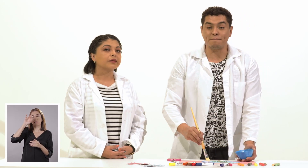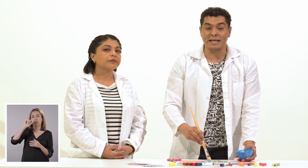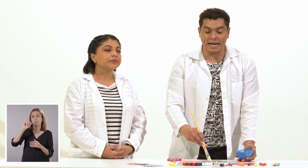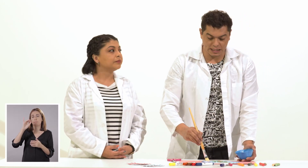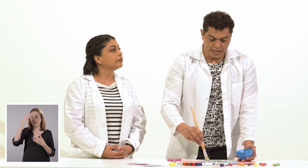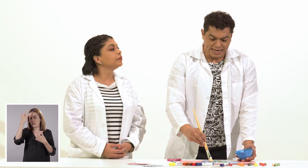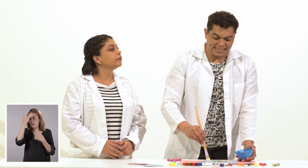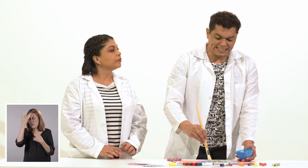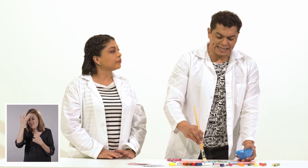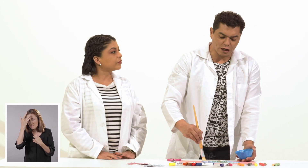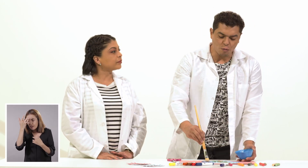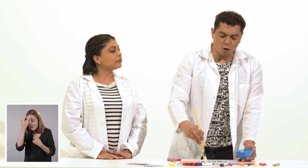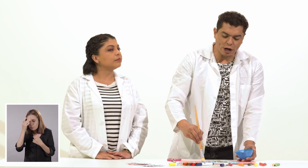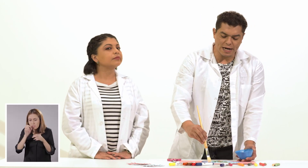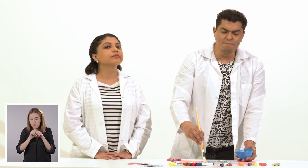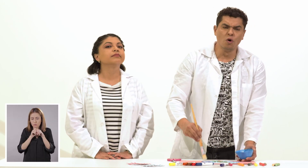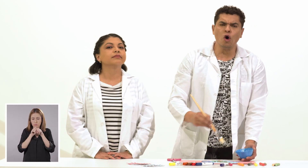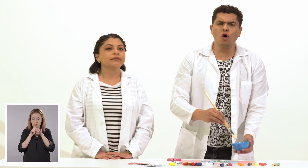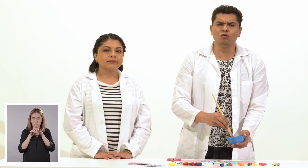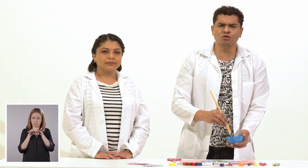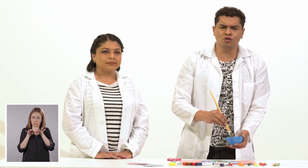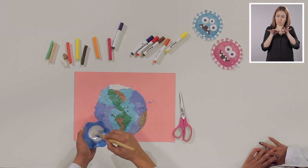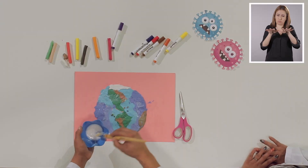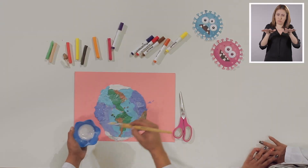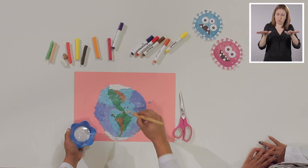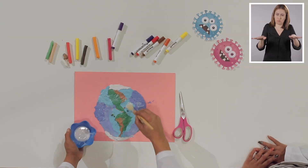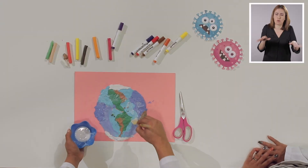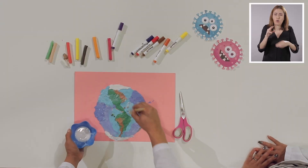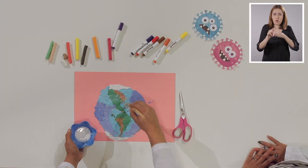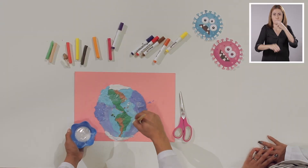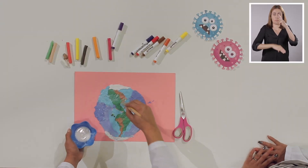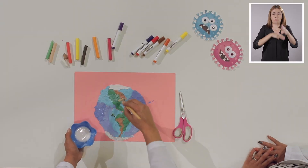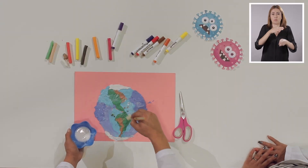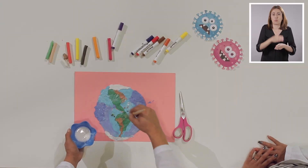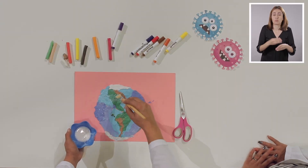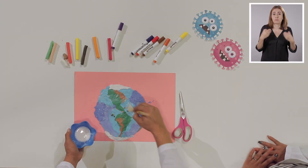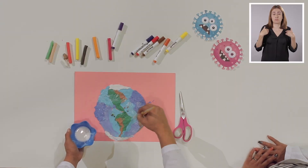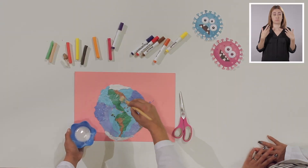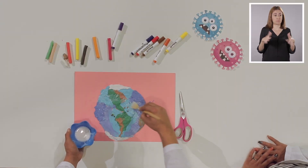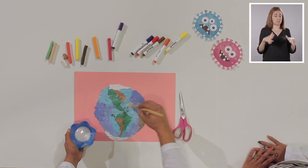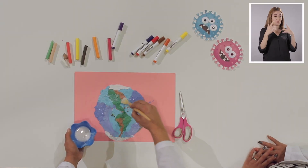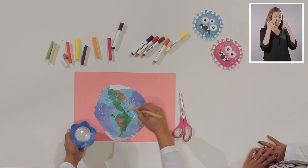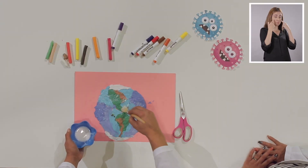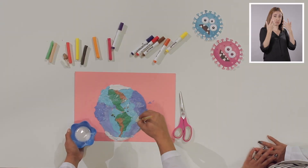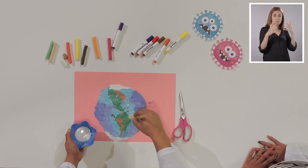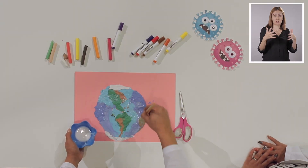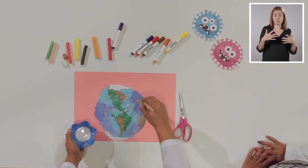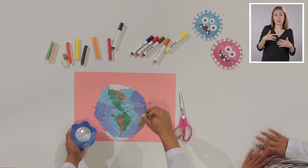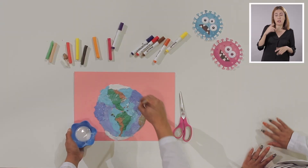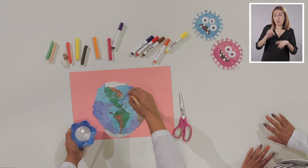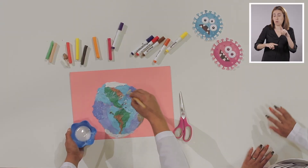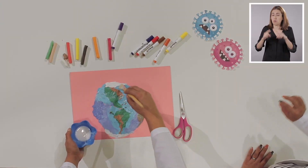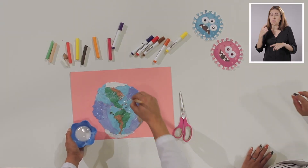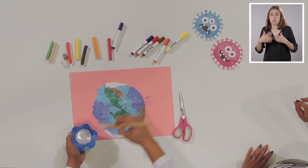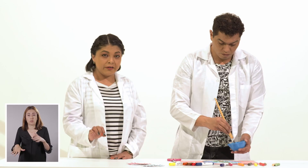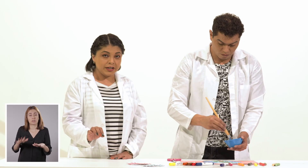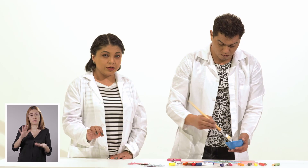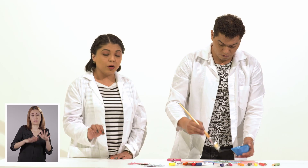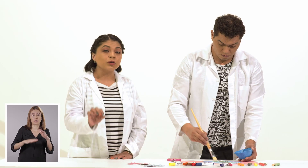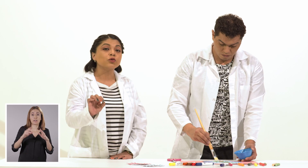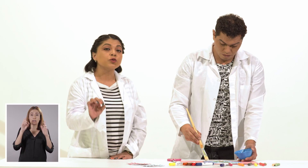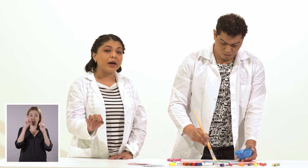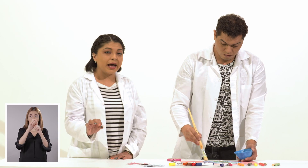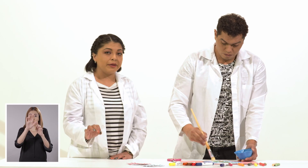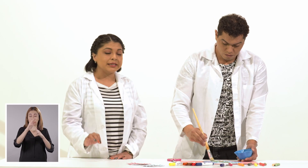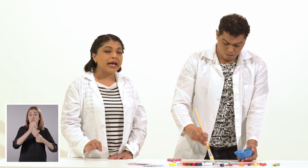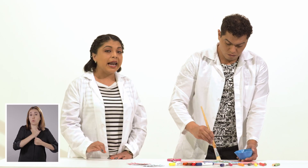una enfermedad que se regó por el mundo entero sin que nos diéramos cuenta rápidamente. Perfecto, entonces esa